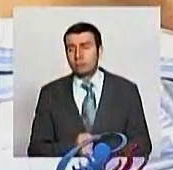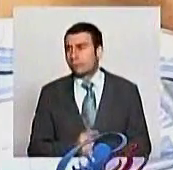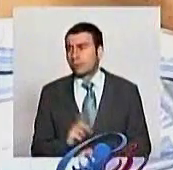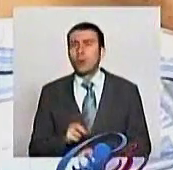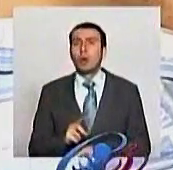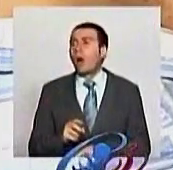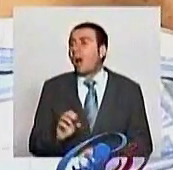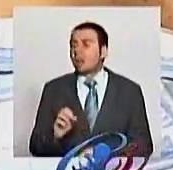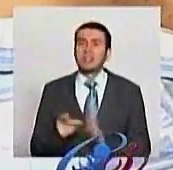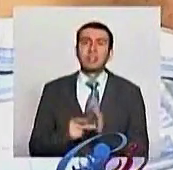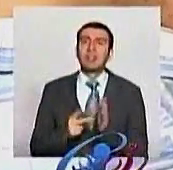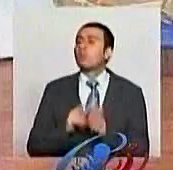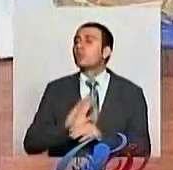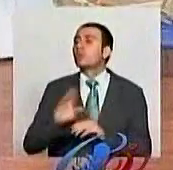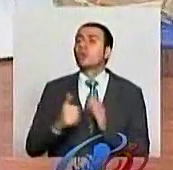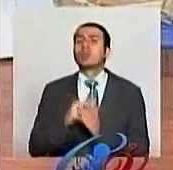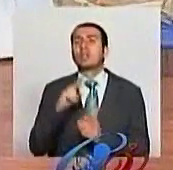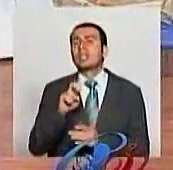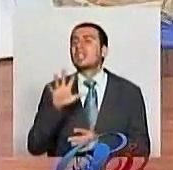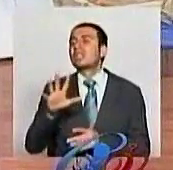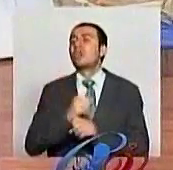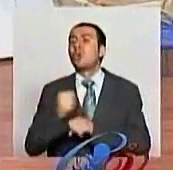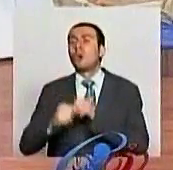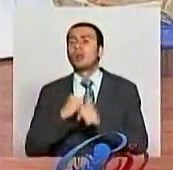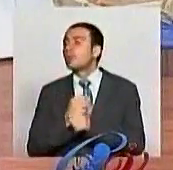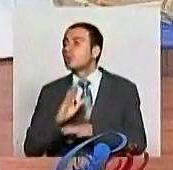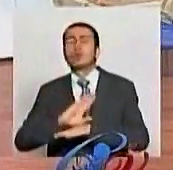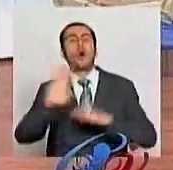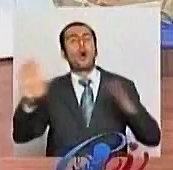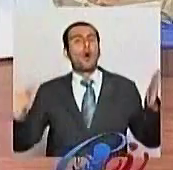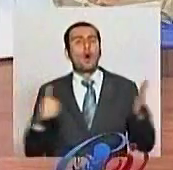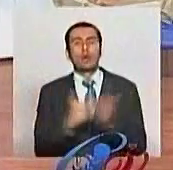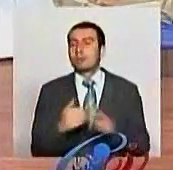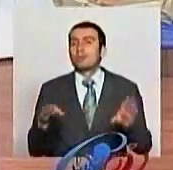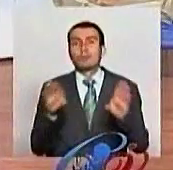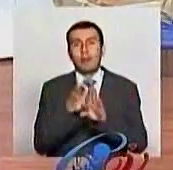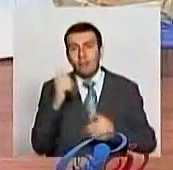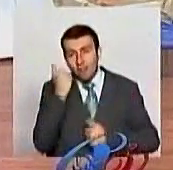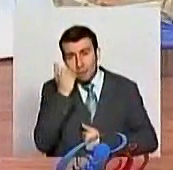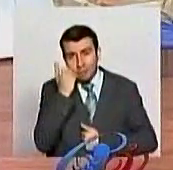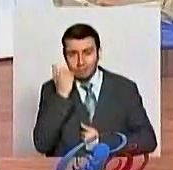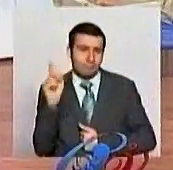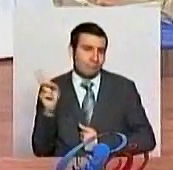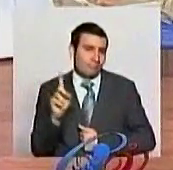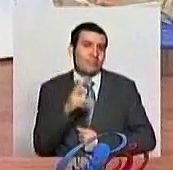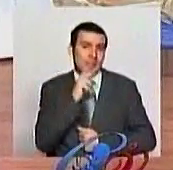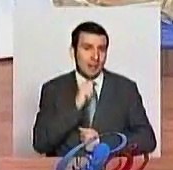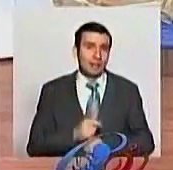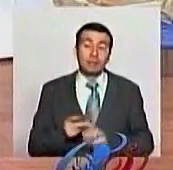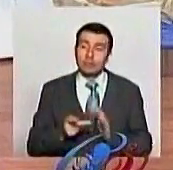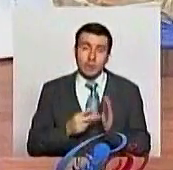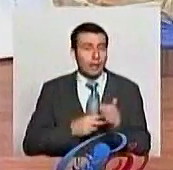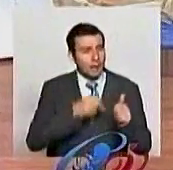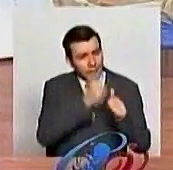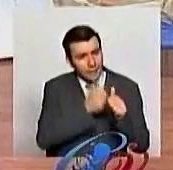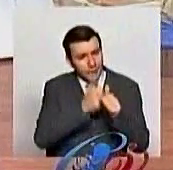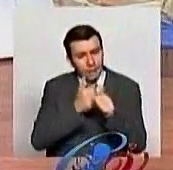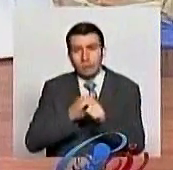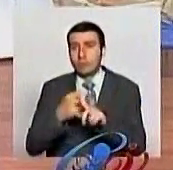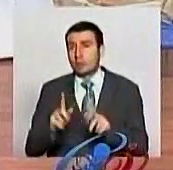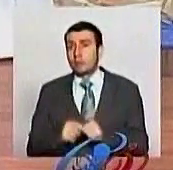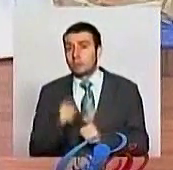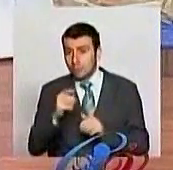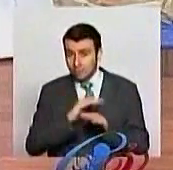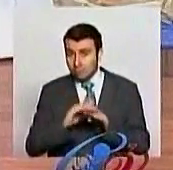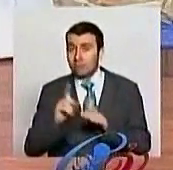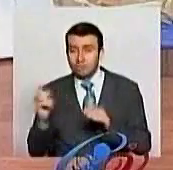65, 70, 80 años tendrían las mismas enfermedades. Entonces, los invito para que se den la oportunidad de hacerse